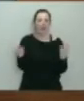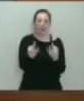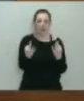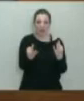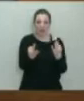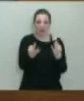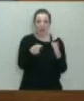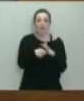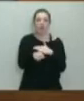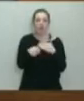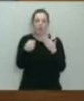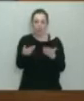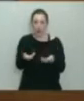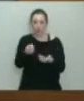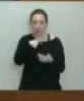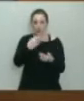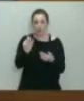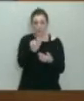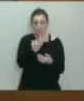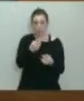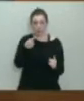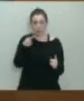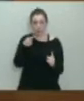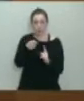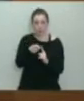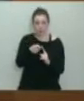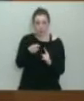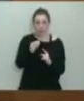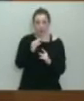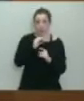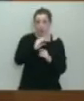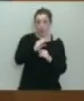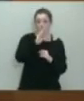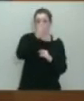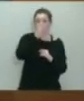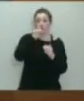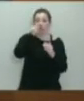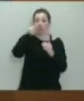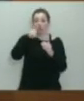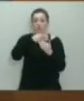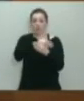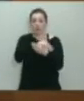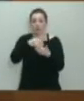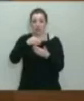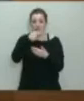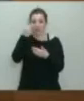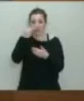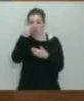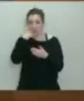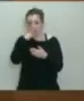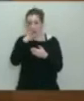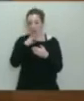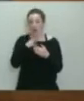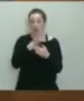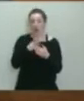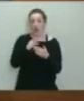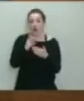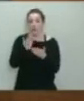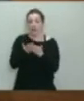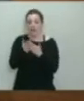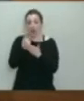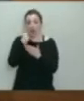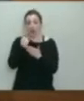deuda. Tenemos que destinar, como ya le decía, 41 millones de intereses a pagar a proveedores, a solicitar un crédito al